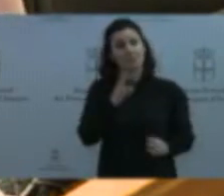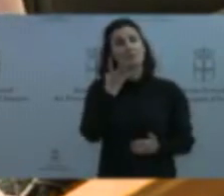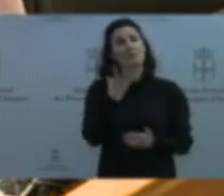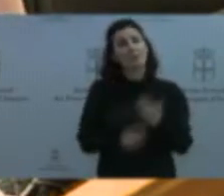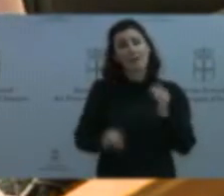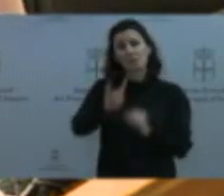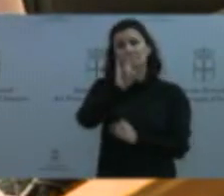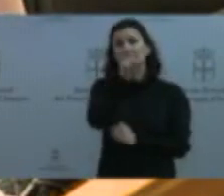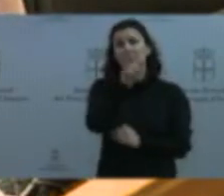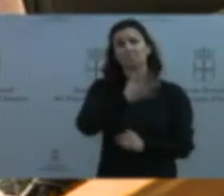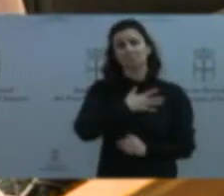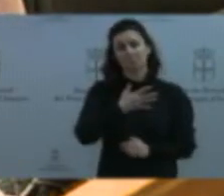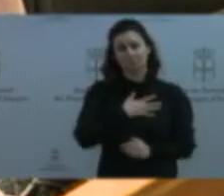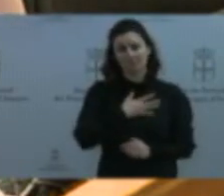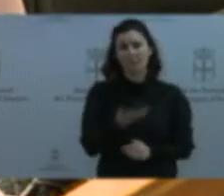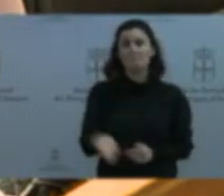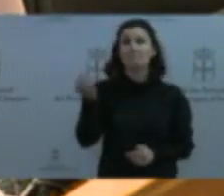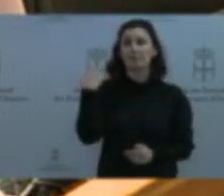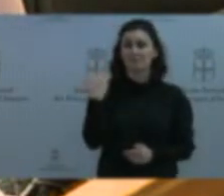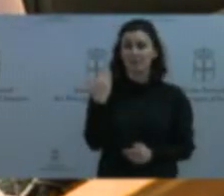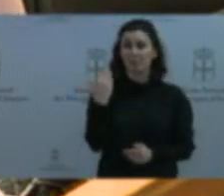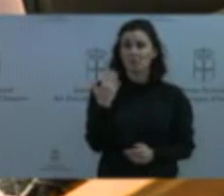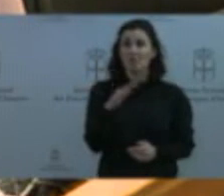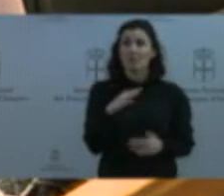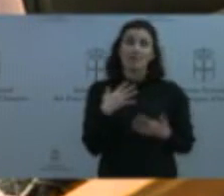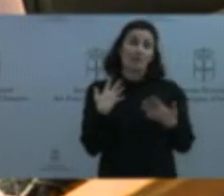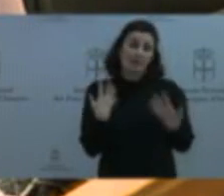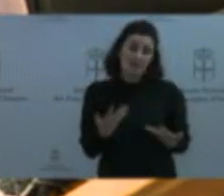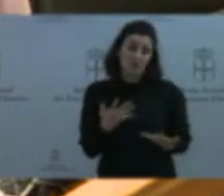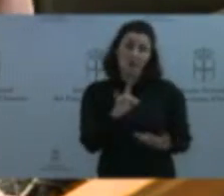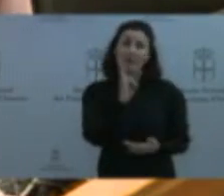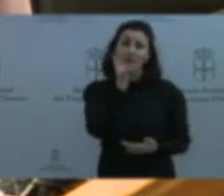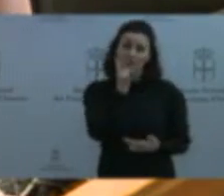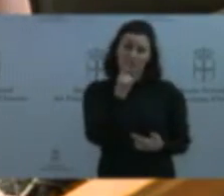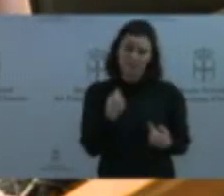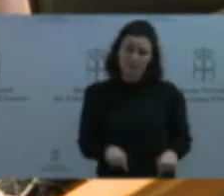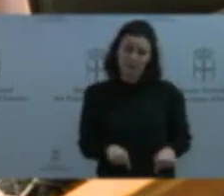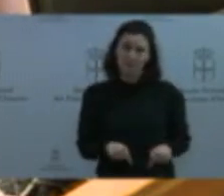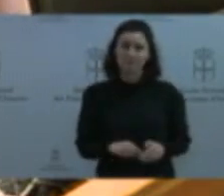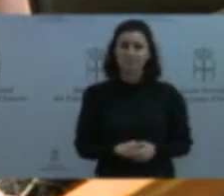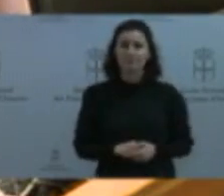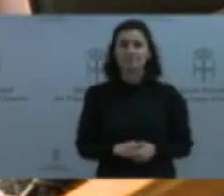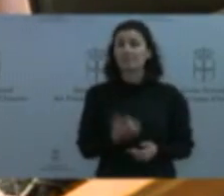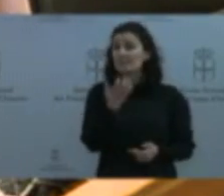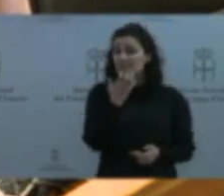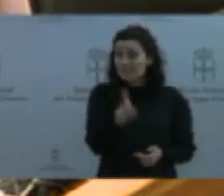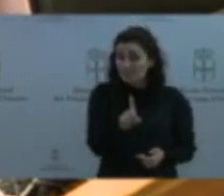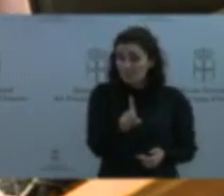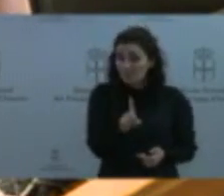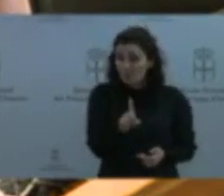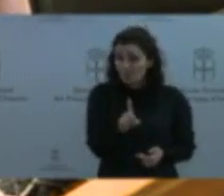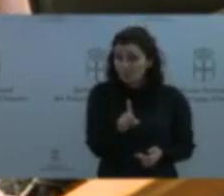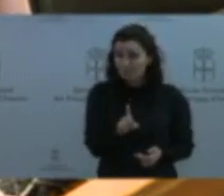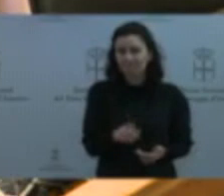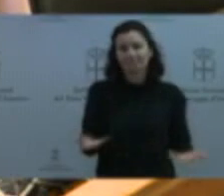pasado y también los errores propios del presente, porque si no tenemos eso claro, se van a volver a repetir los